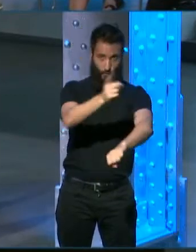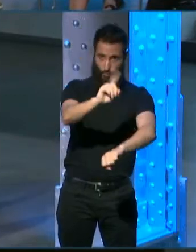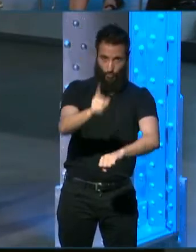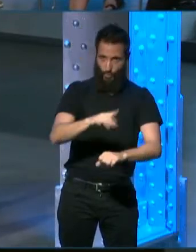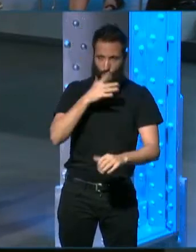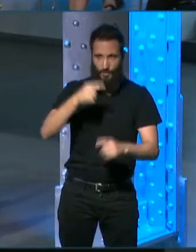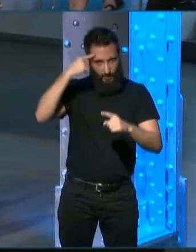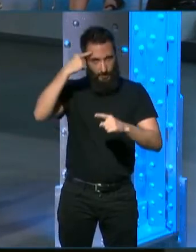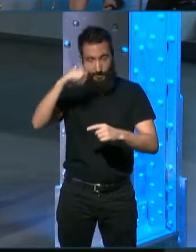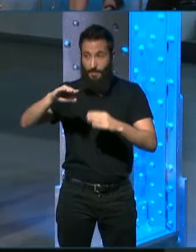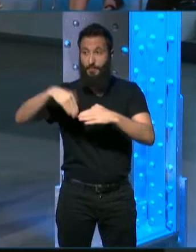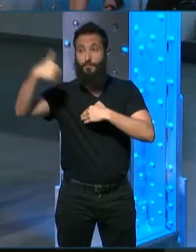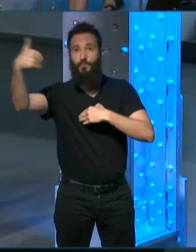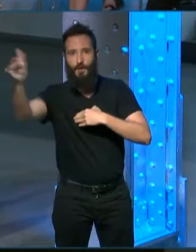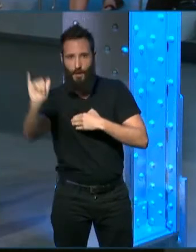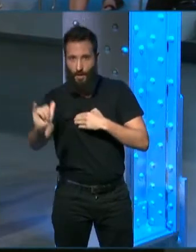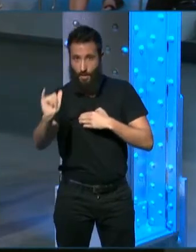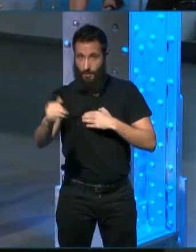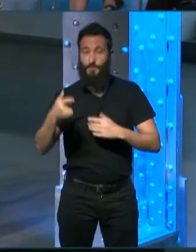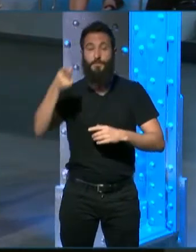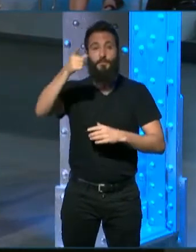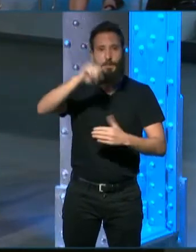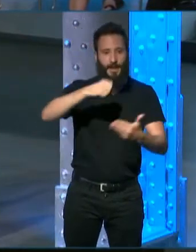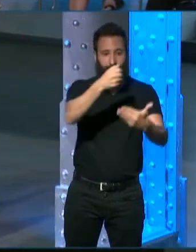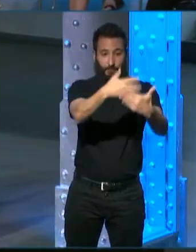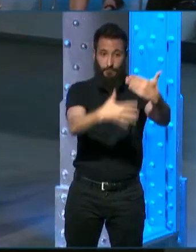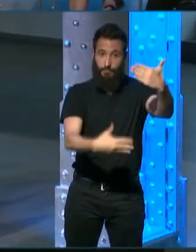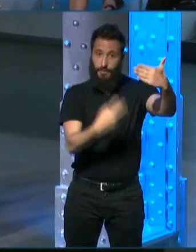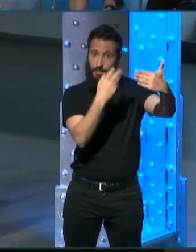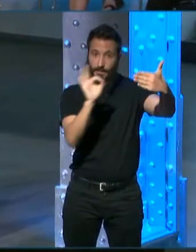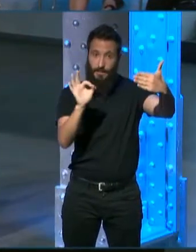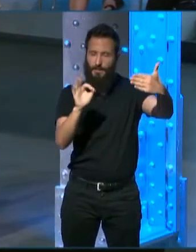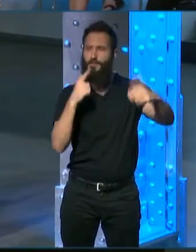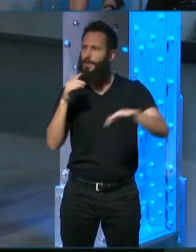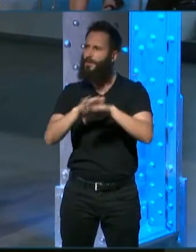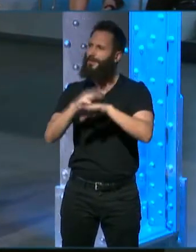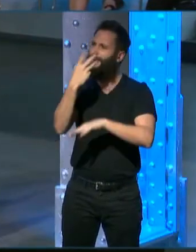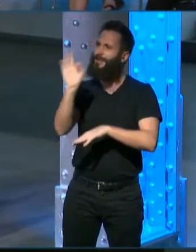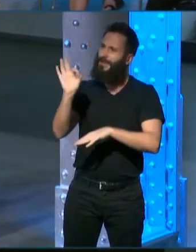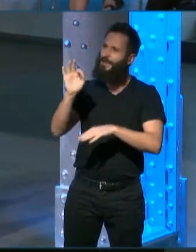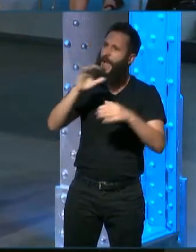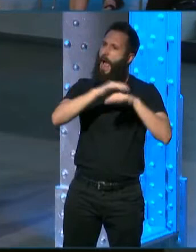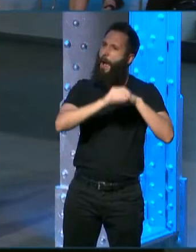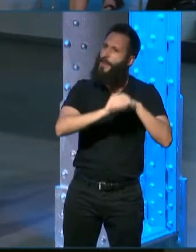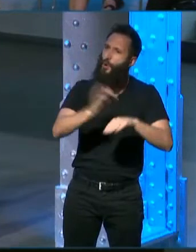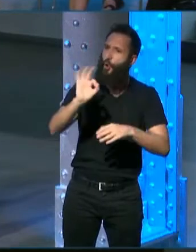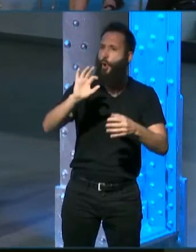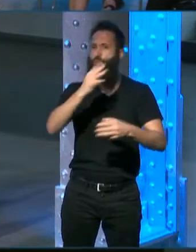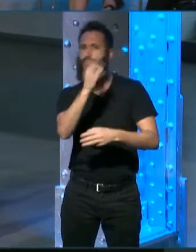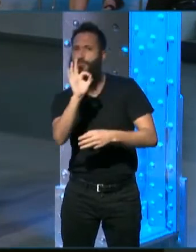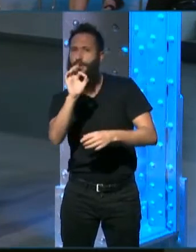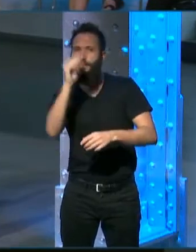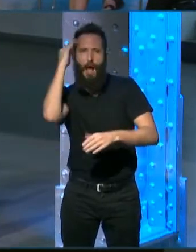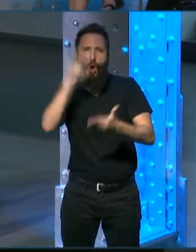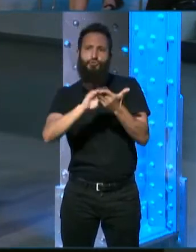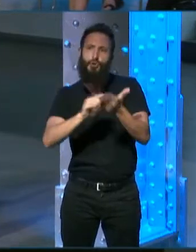otro montón fuera, pero también éramos conscientes de pero que esos 30 eran 30 que nos gustan, 30 amigos, 30 de entrada escritores, 30 que